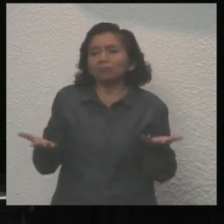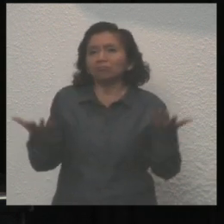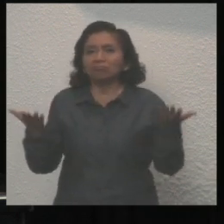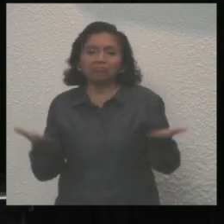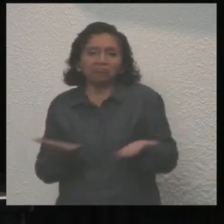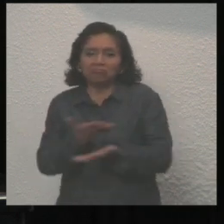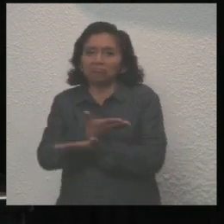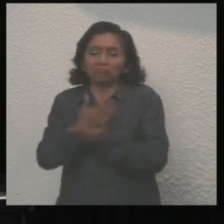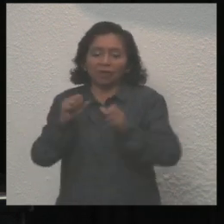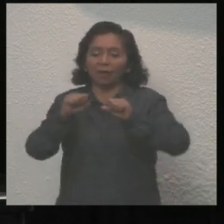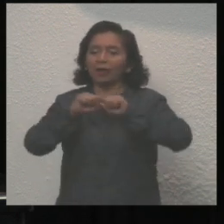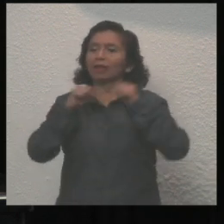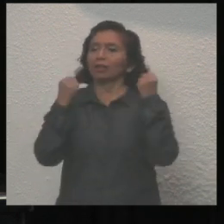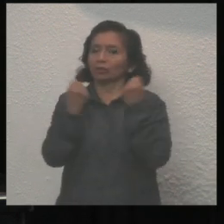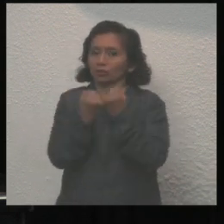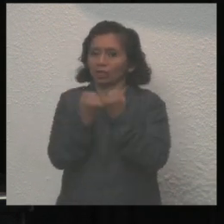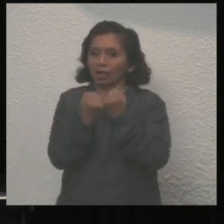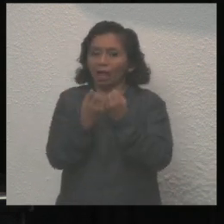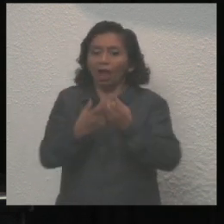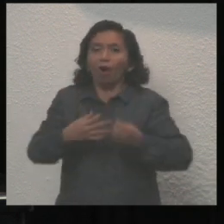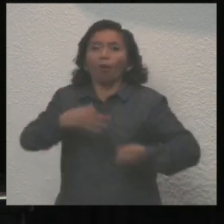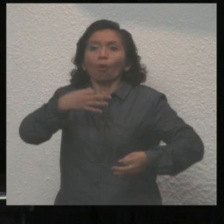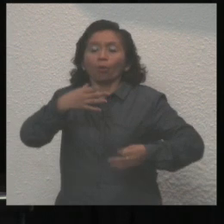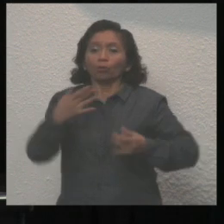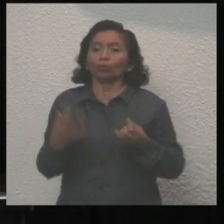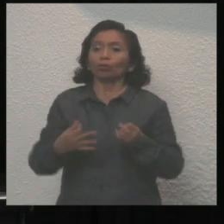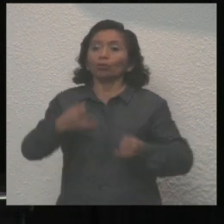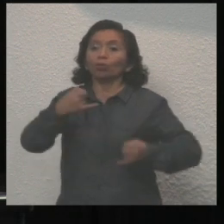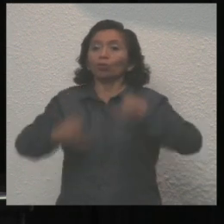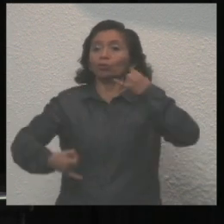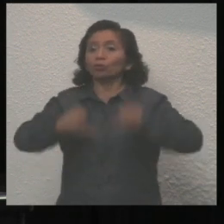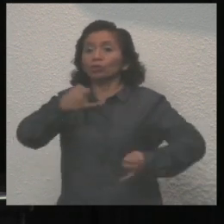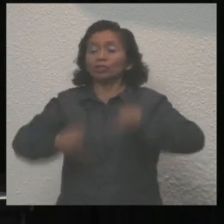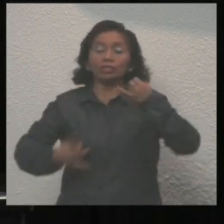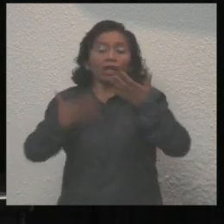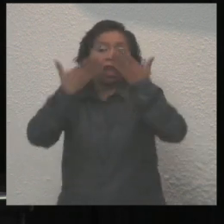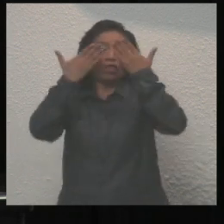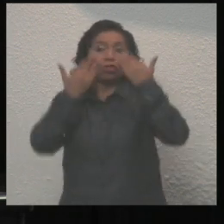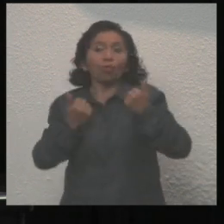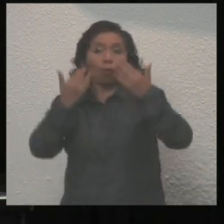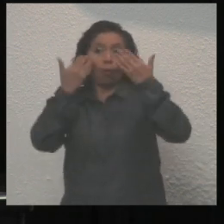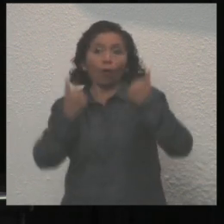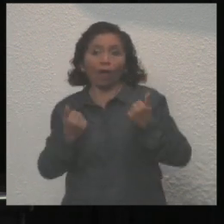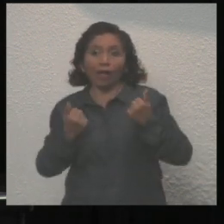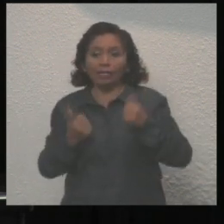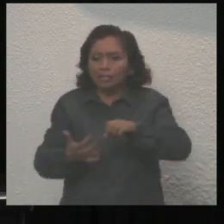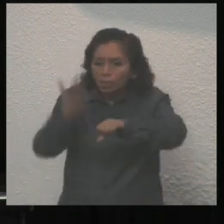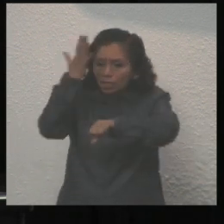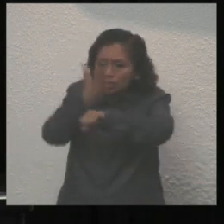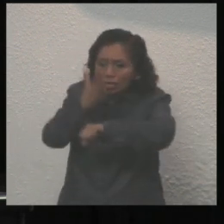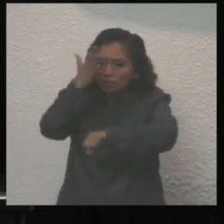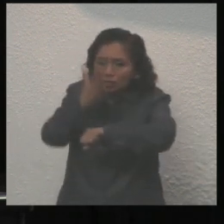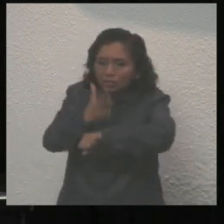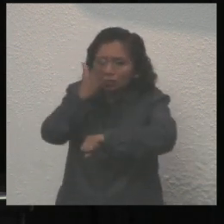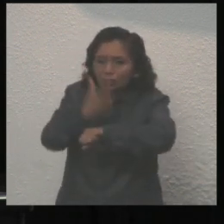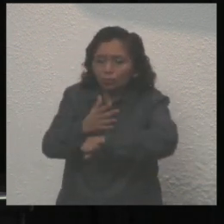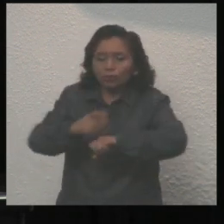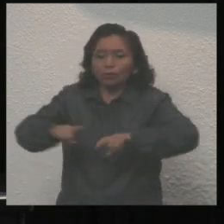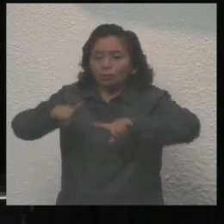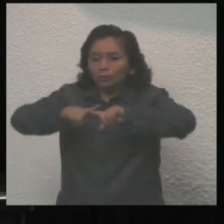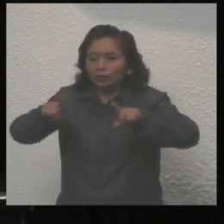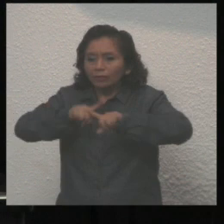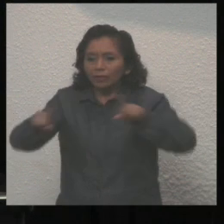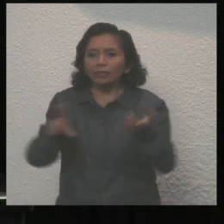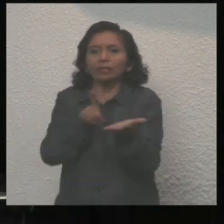crisis social. Las injusticias y la impunidad de quienes deberían ser llevados a juicio y castigados por la destrucción de los derechos